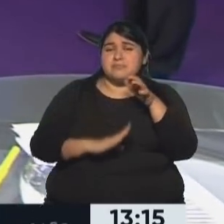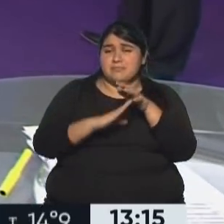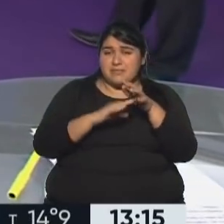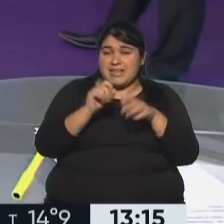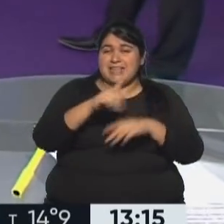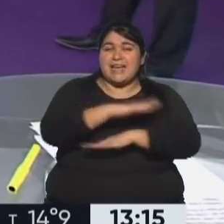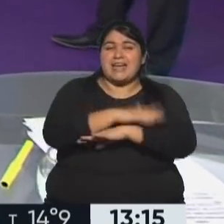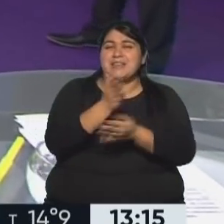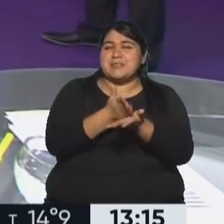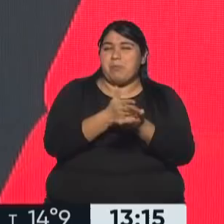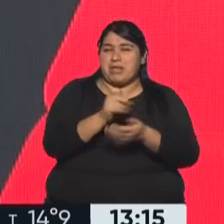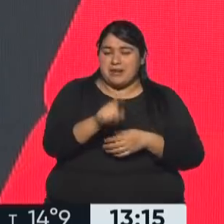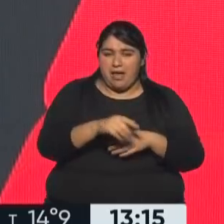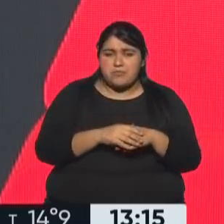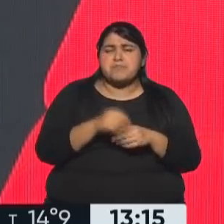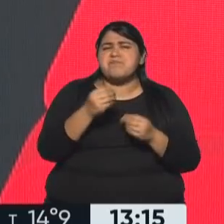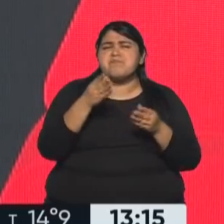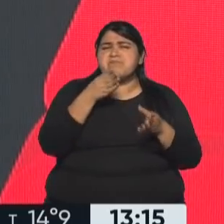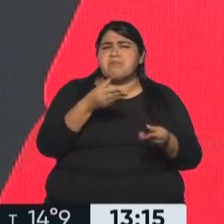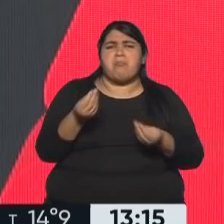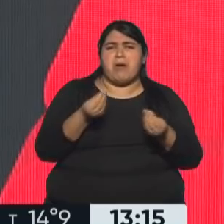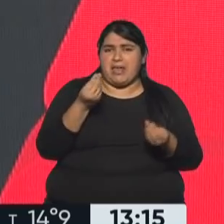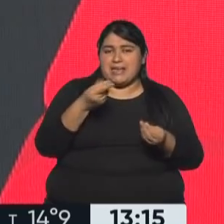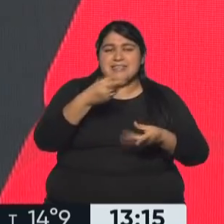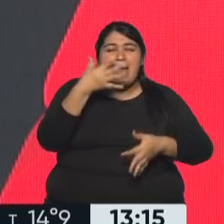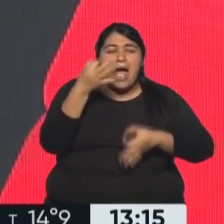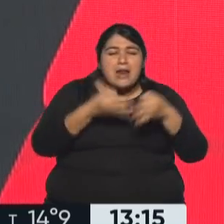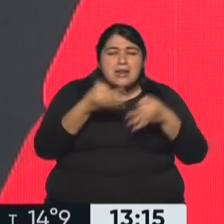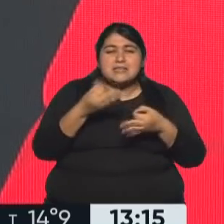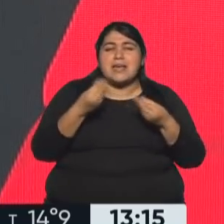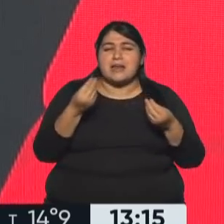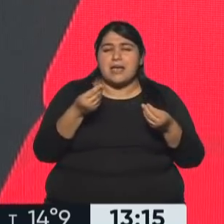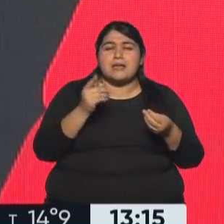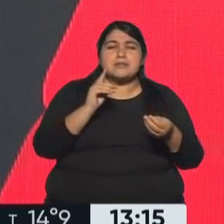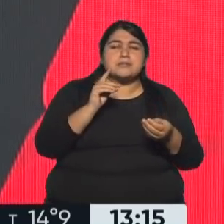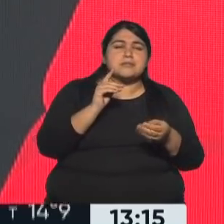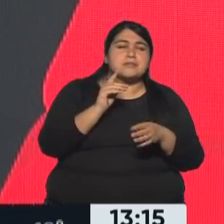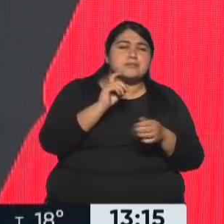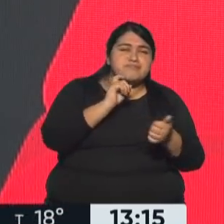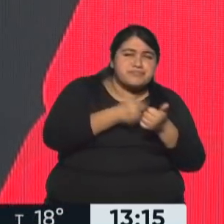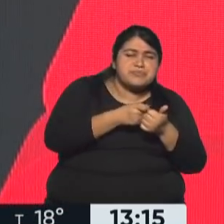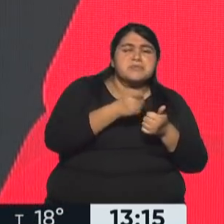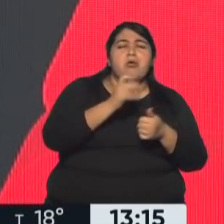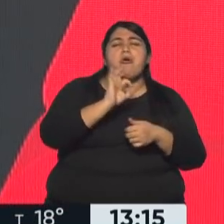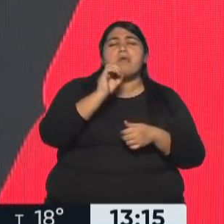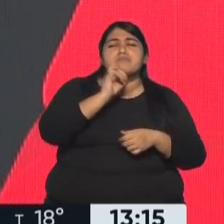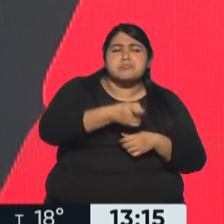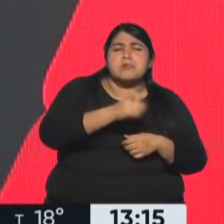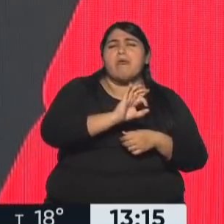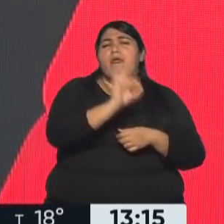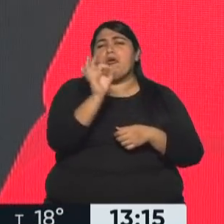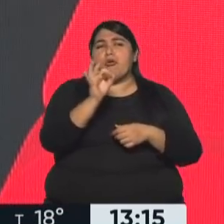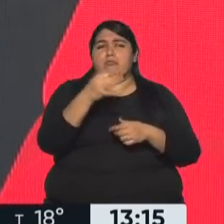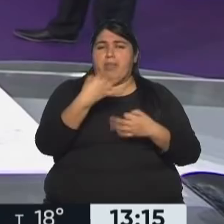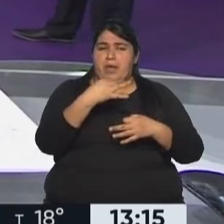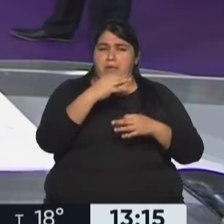Disciplina. En ese caso, justamente lo que se basa es que, digamos, de analizar que no haya abusos de poder o que se cumpla la